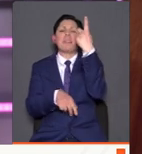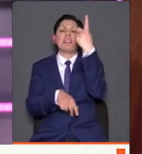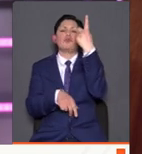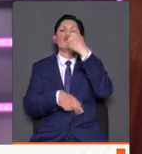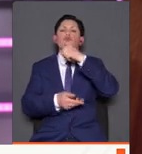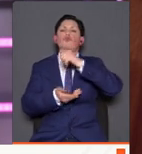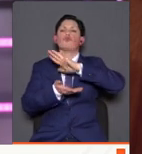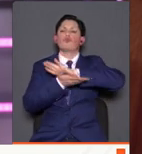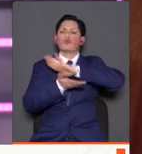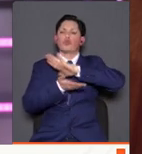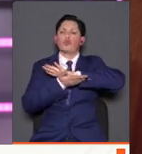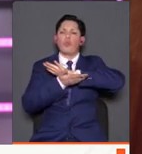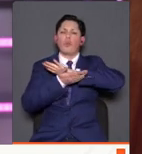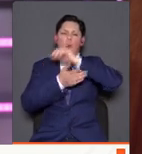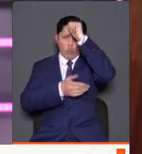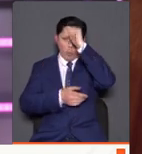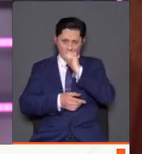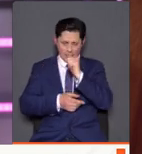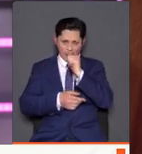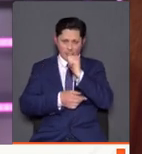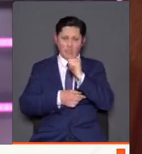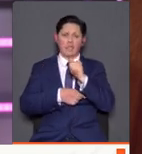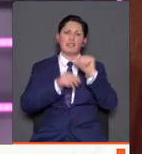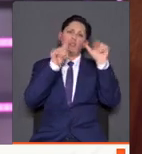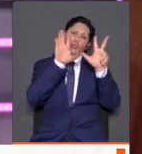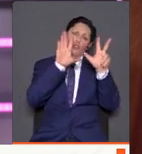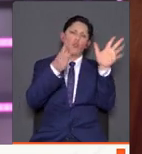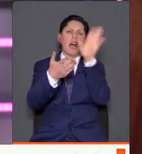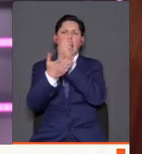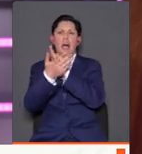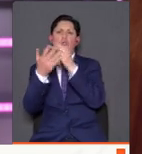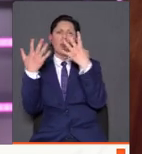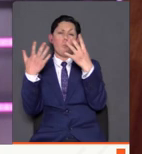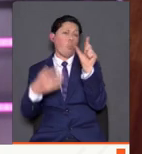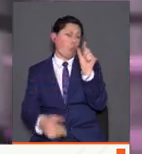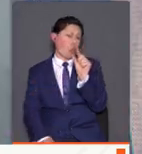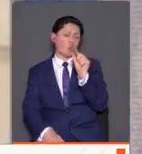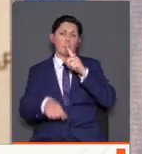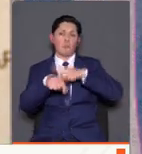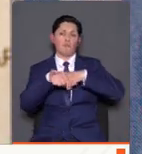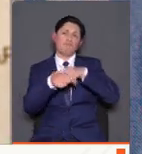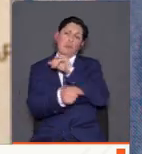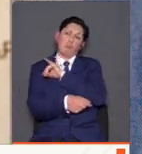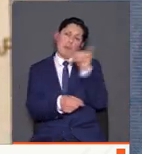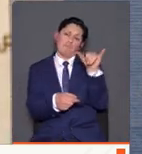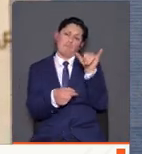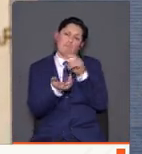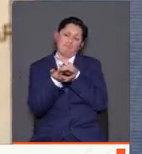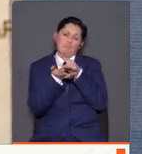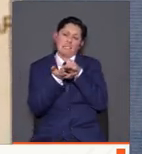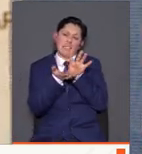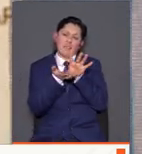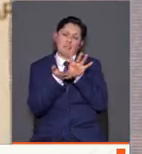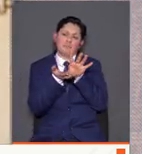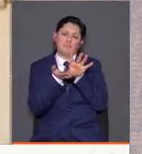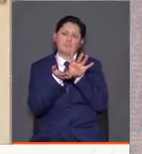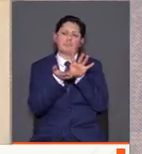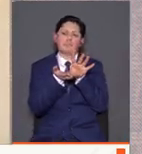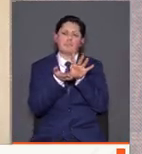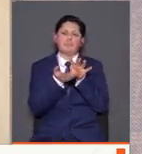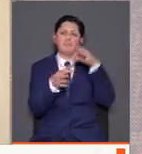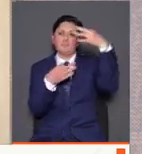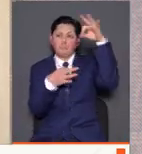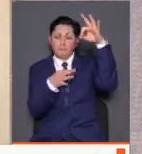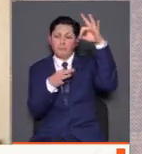show que iba los domingos de 8 a 9, que duró poco tiempo porque me echaron. Un tesoro para Don Francisco,